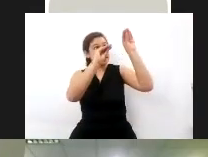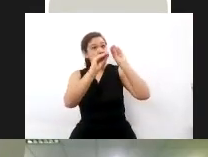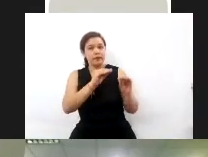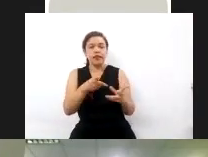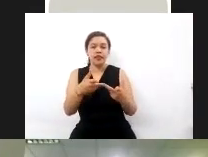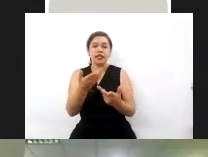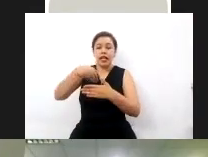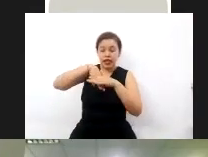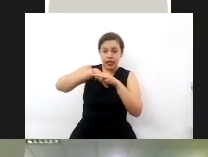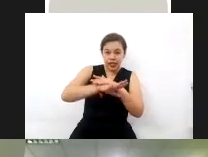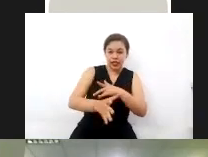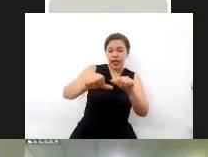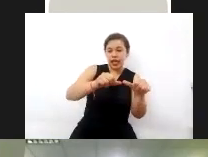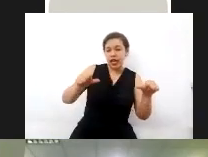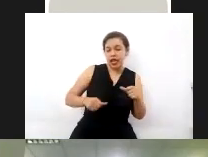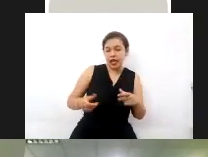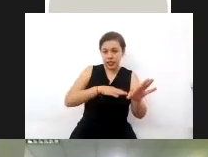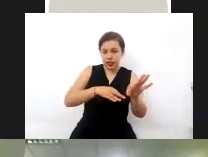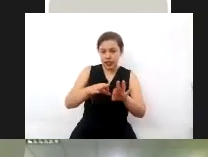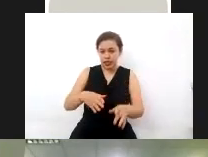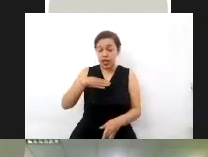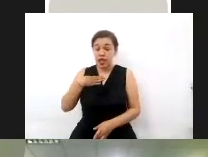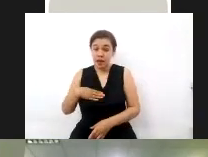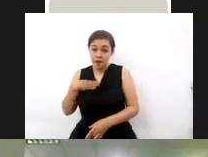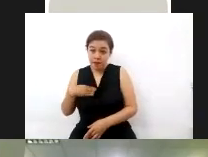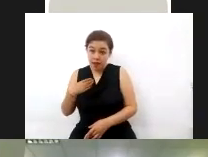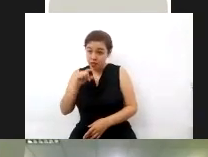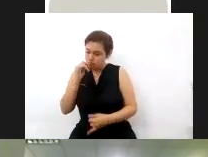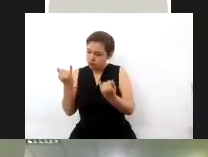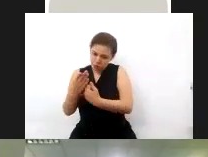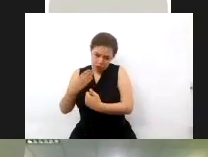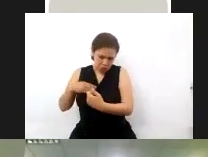entradas, en las áreas de trabajo, en sanitarios, porque también se pide para los sanitarios.